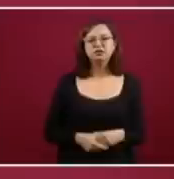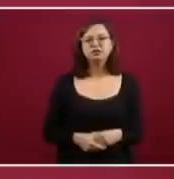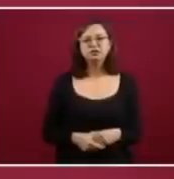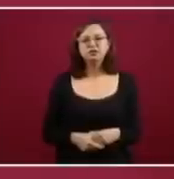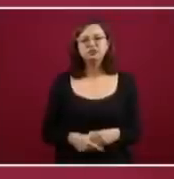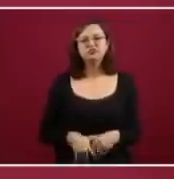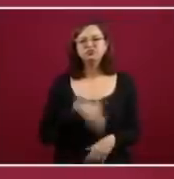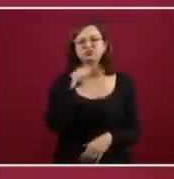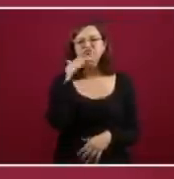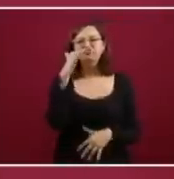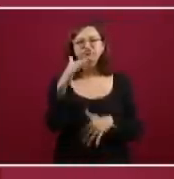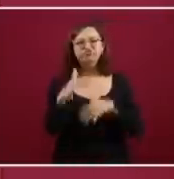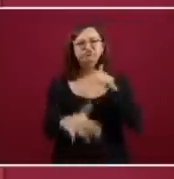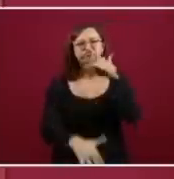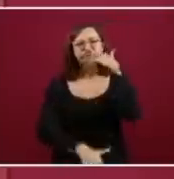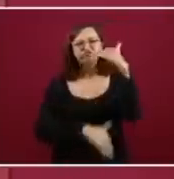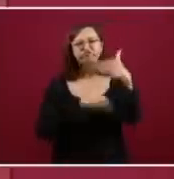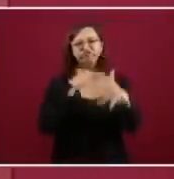corrupto